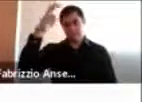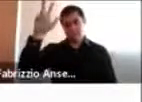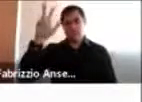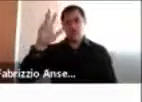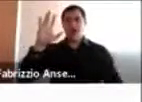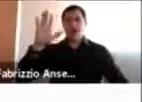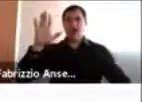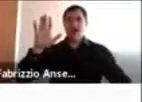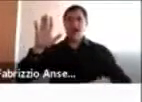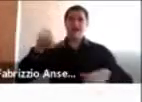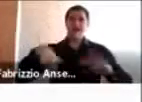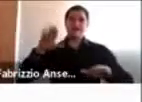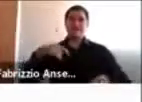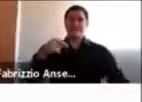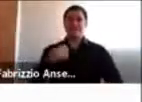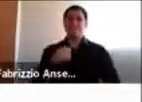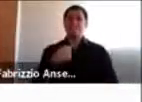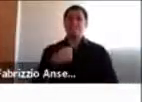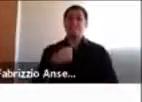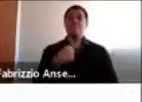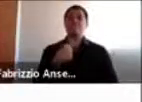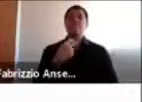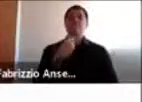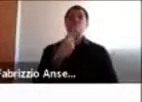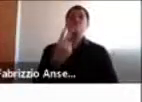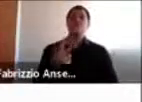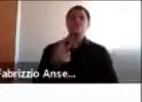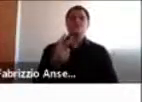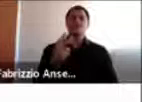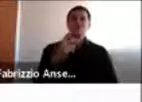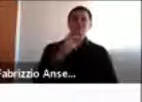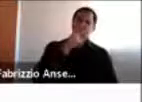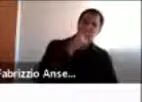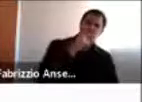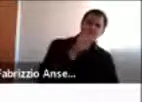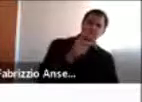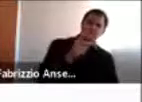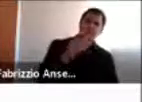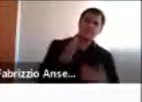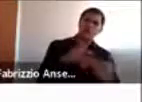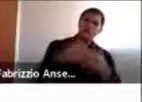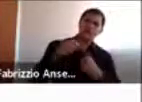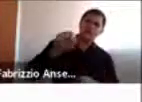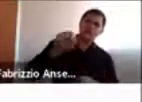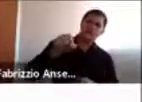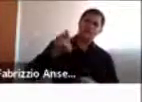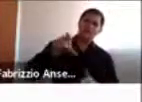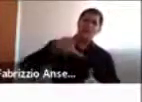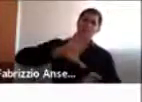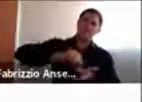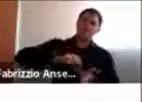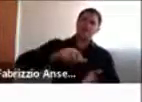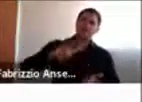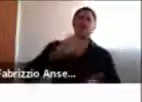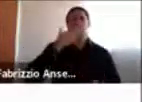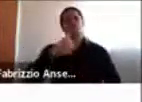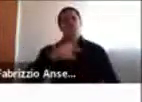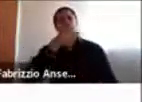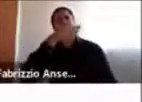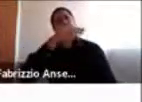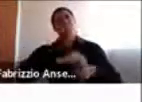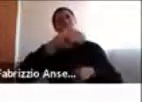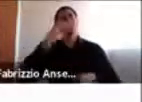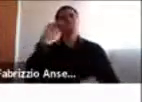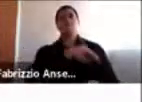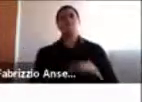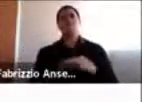prosodia, más que lo que estoy diciendo, tratando de entender de dónde soy, entonces al tiro lo explícito. Bien, díganse, voy a partir, me gusta